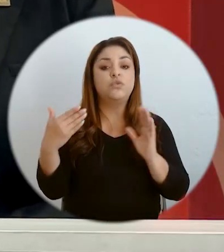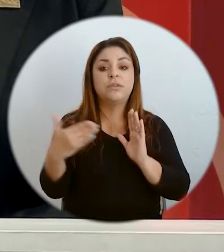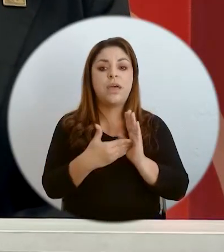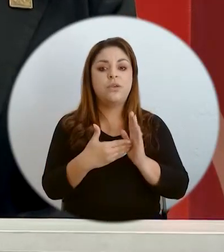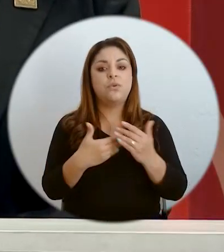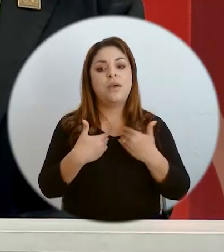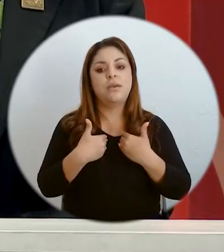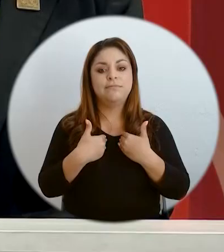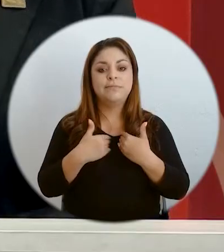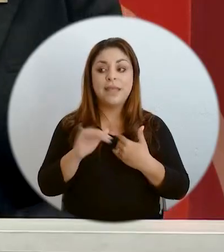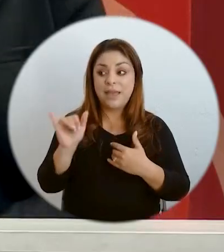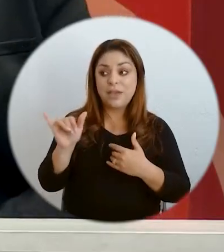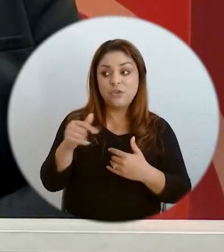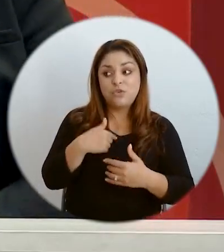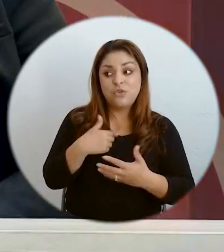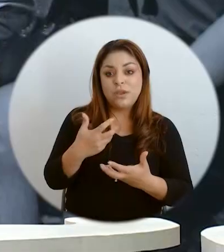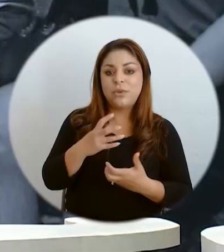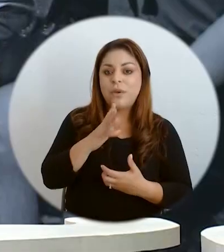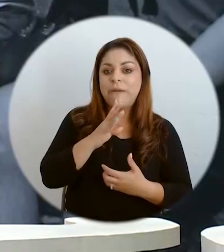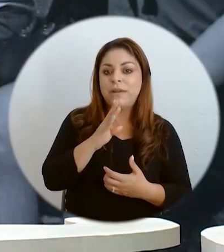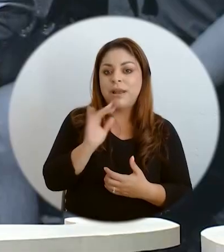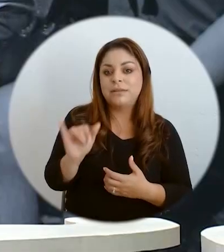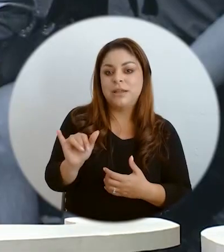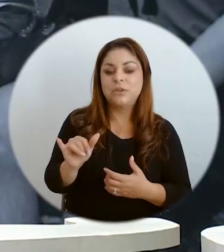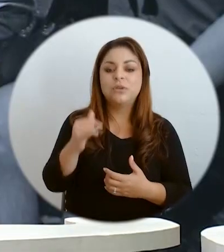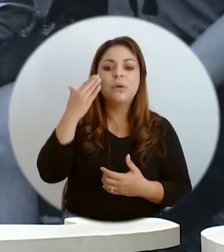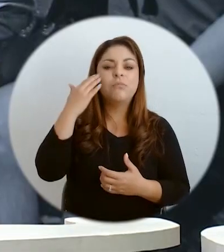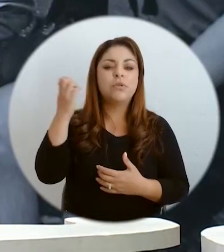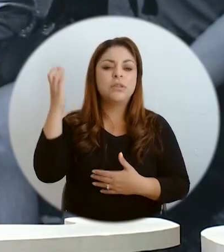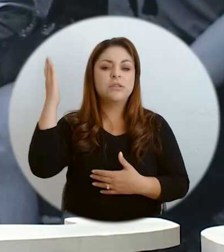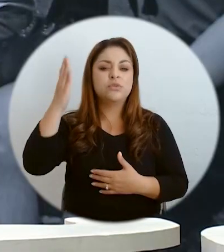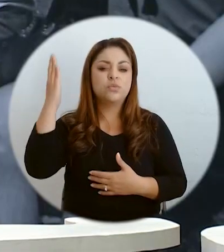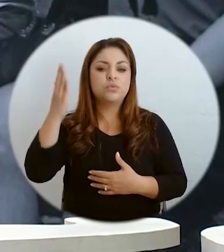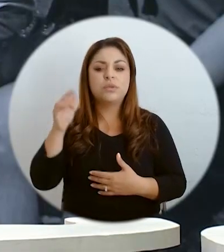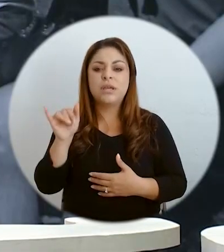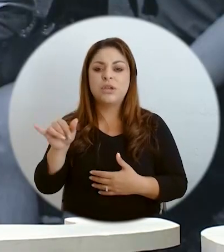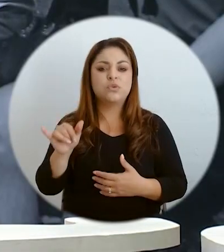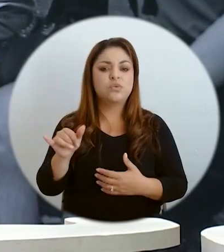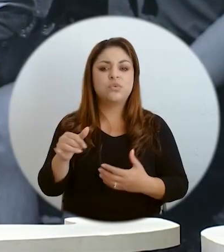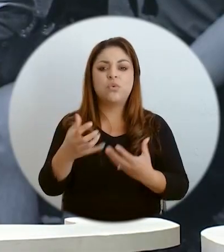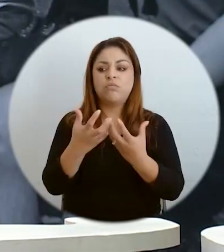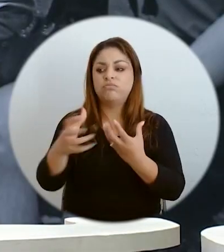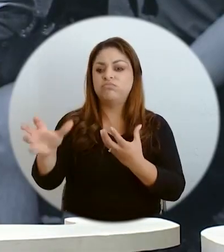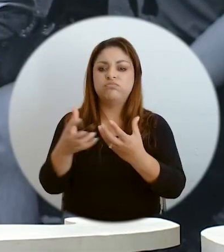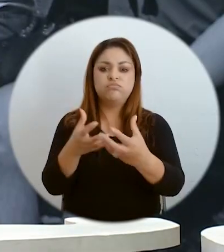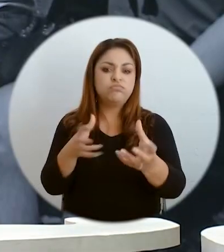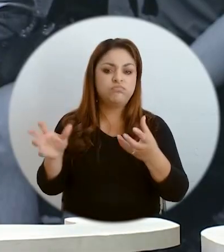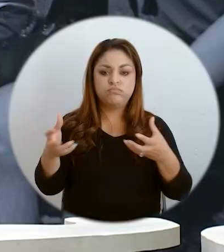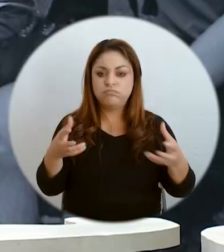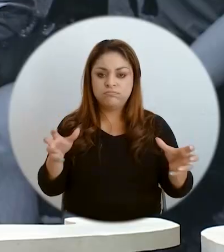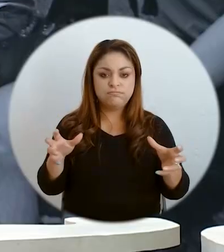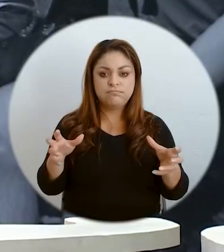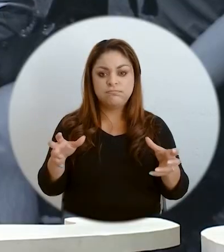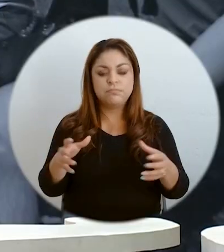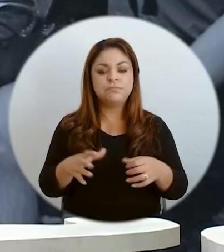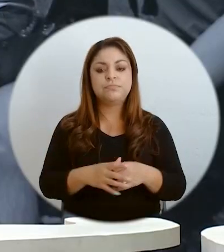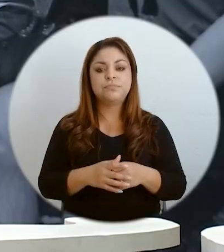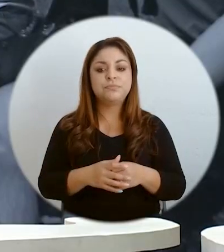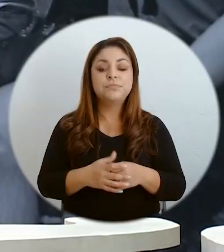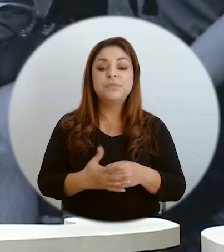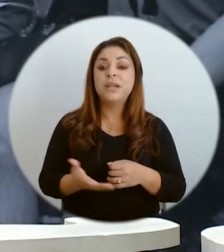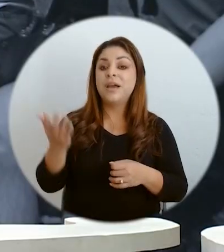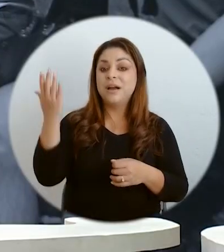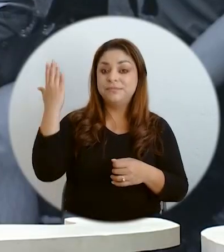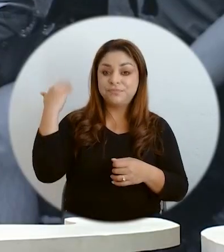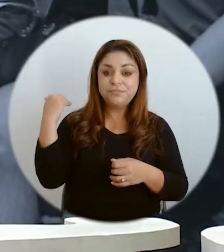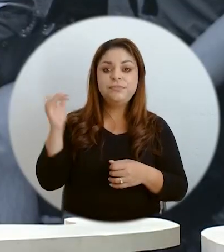tanto daño nos están haciendo. Y es que ese es el punto al que quería llegar, porque en realidad son discursos que lo que llevan es a la polarización de la Correcto.